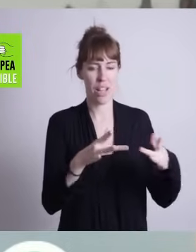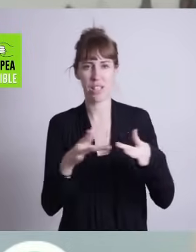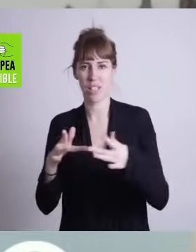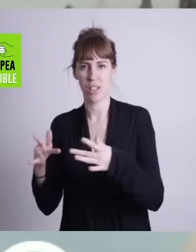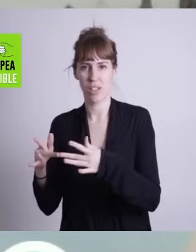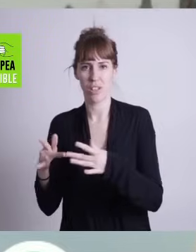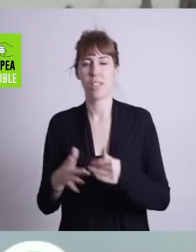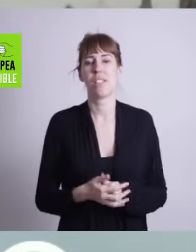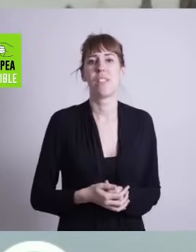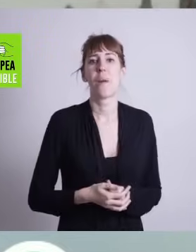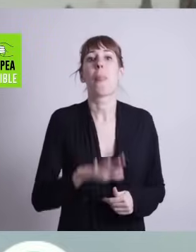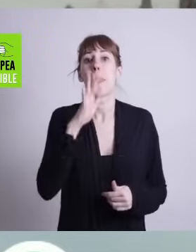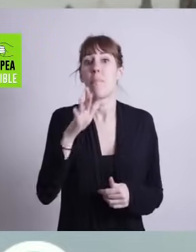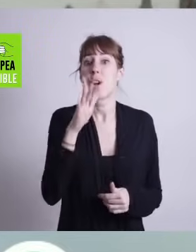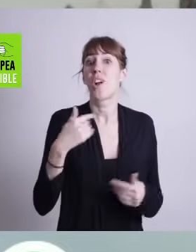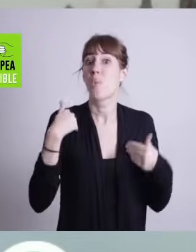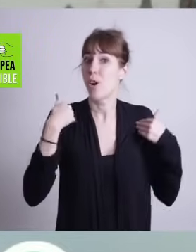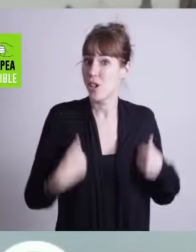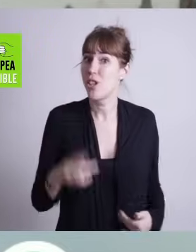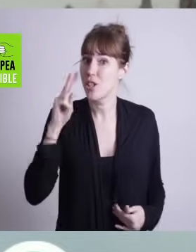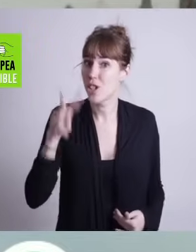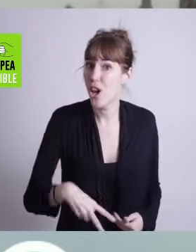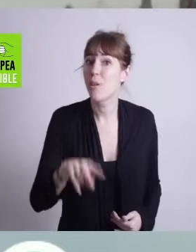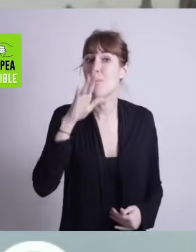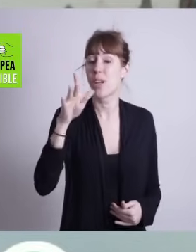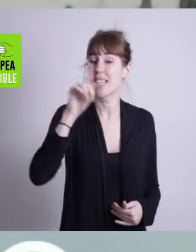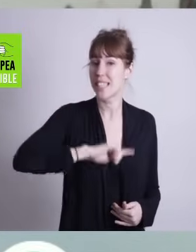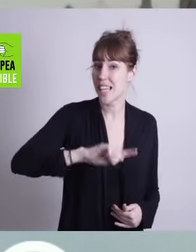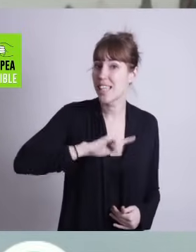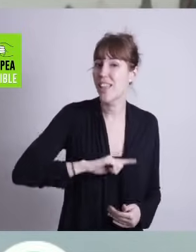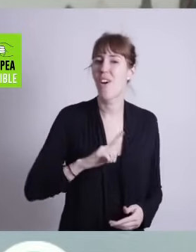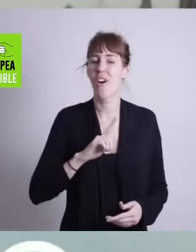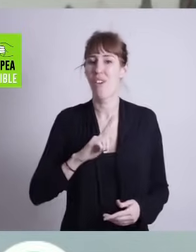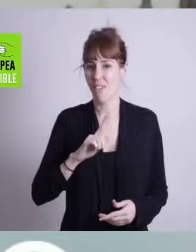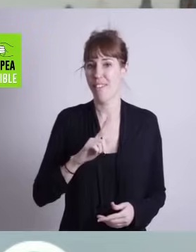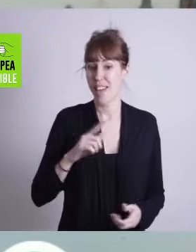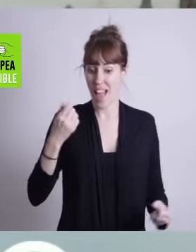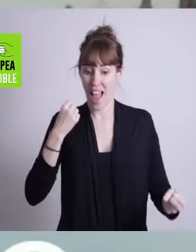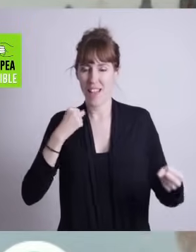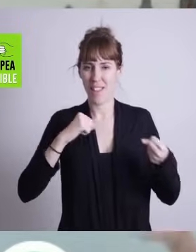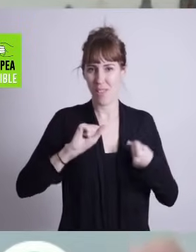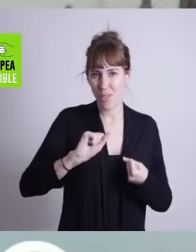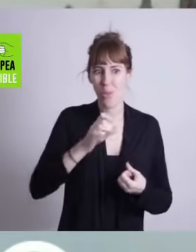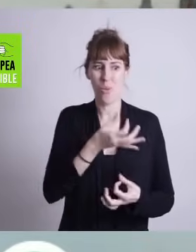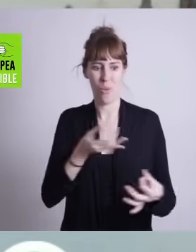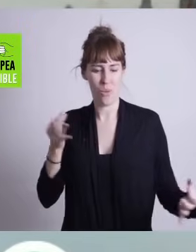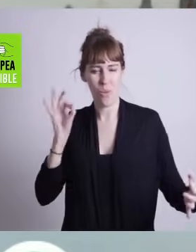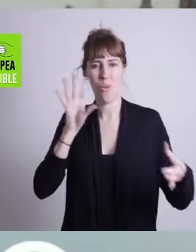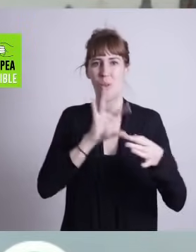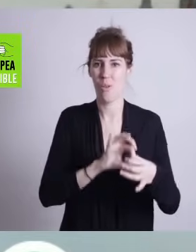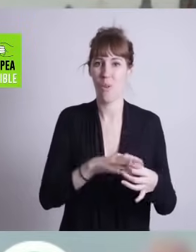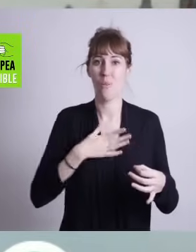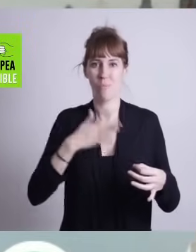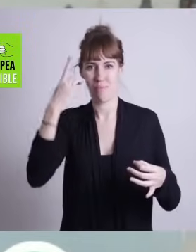conexión porque entonces como soy porque siento actúo en consecuencia